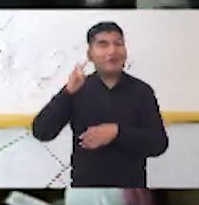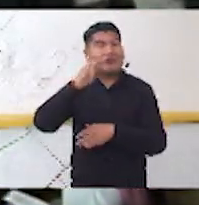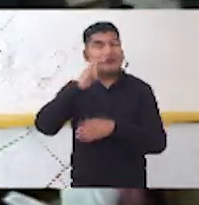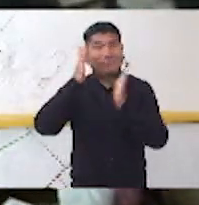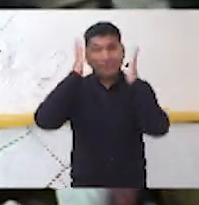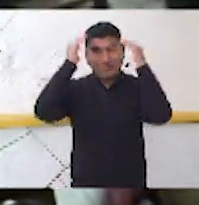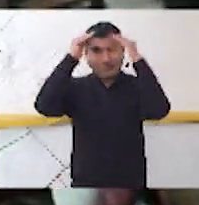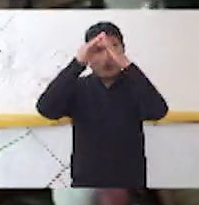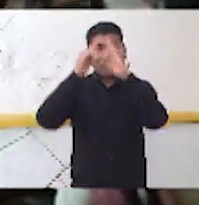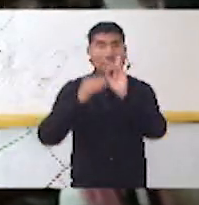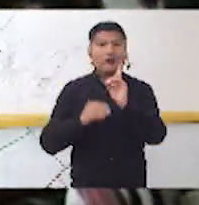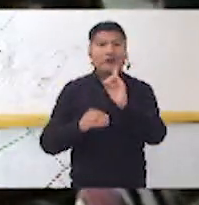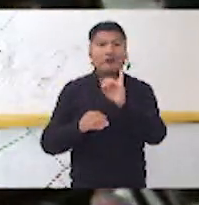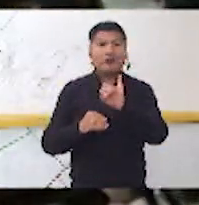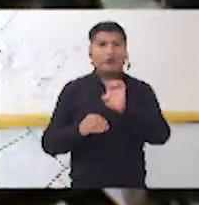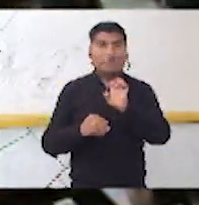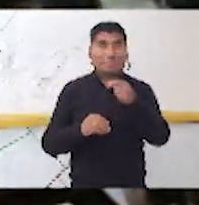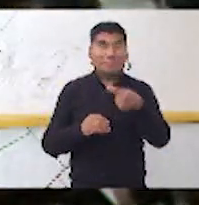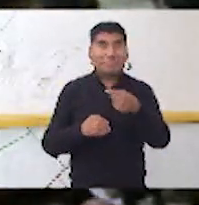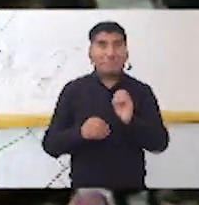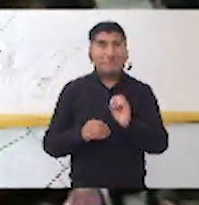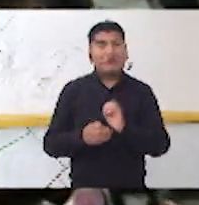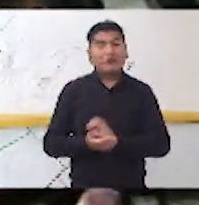Padre Diego Pla.